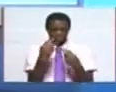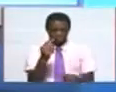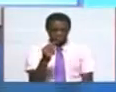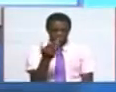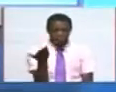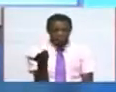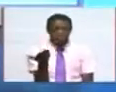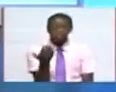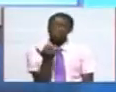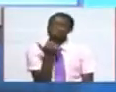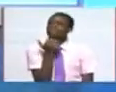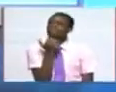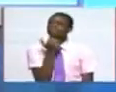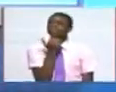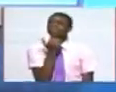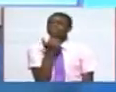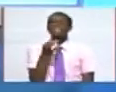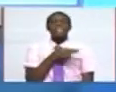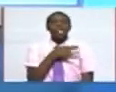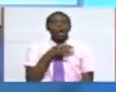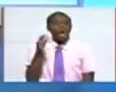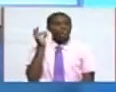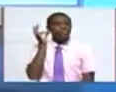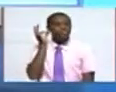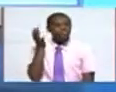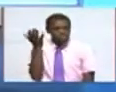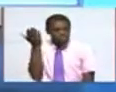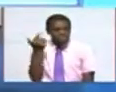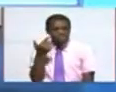fue el pecado de esa señora?